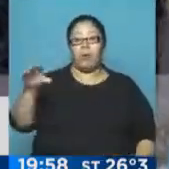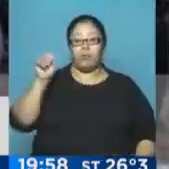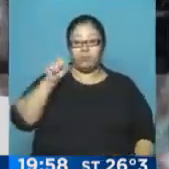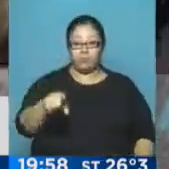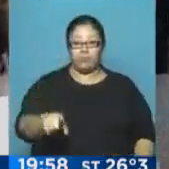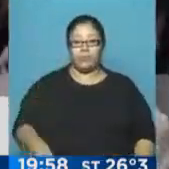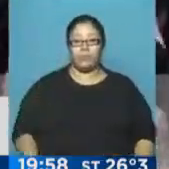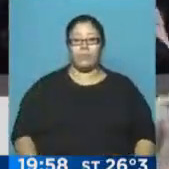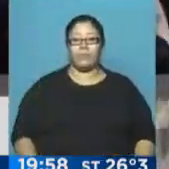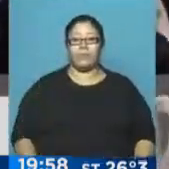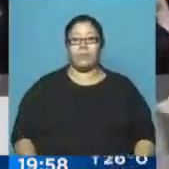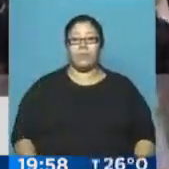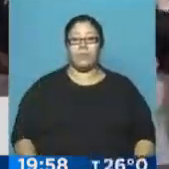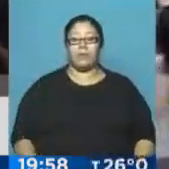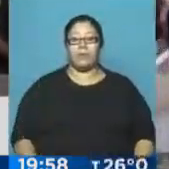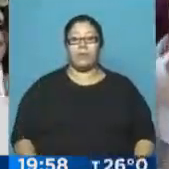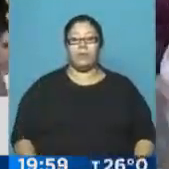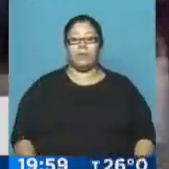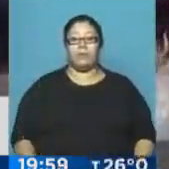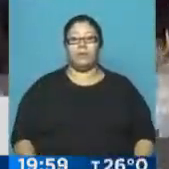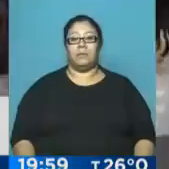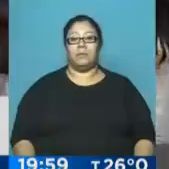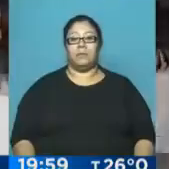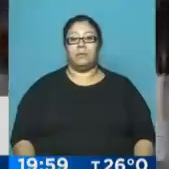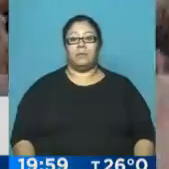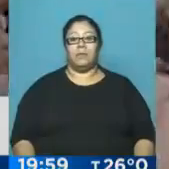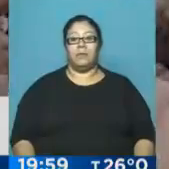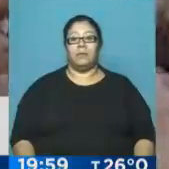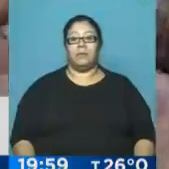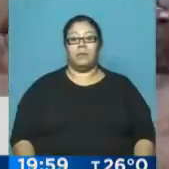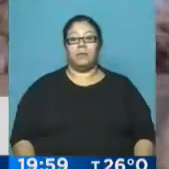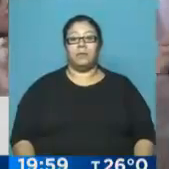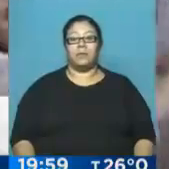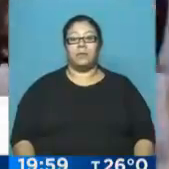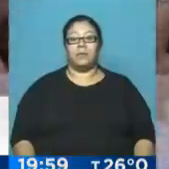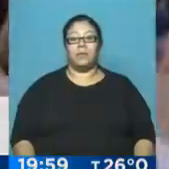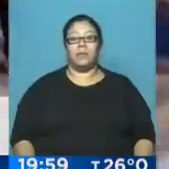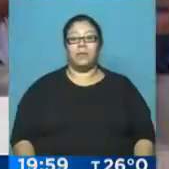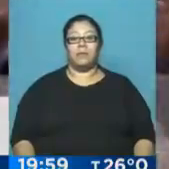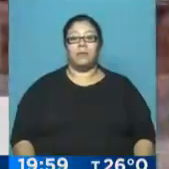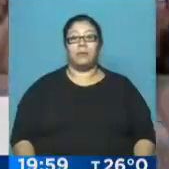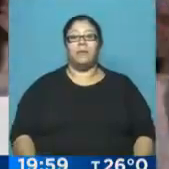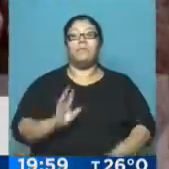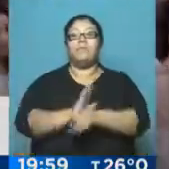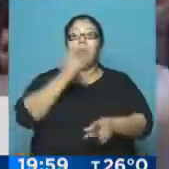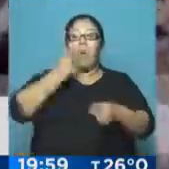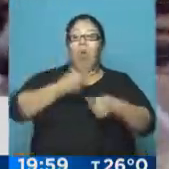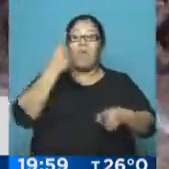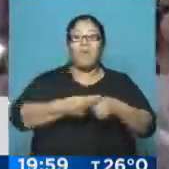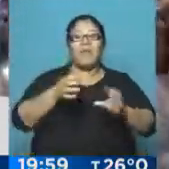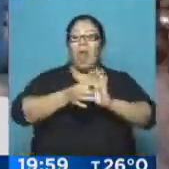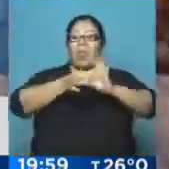acá, acompañando a la presidenta de todos los argentinos, en esta fiesta realmente de la